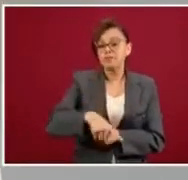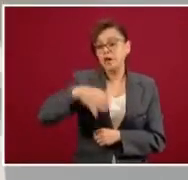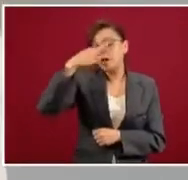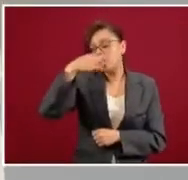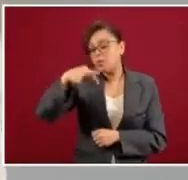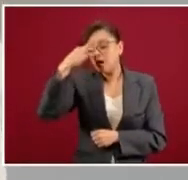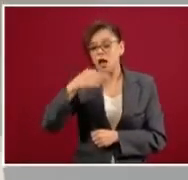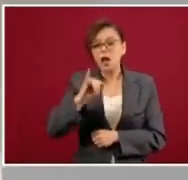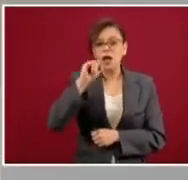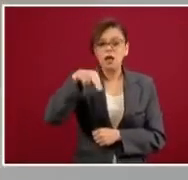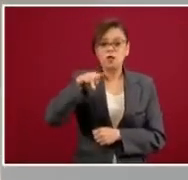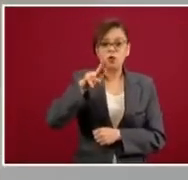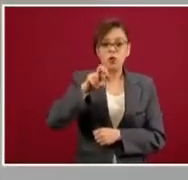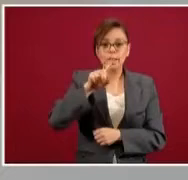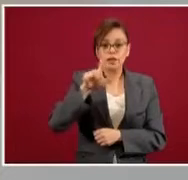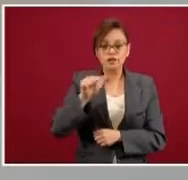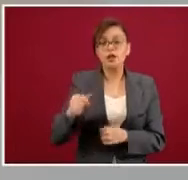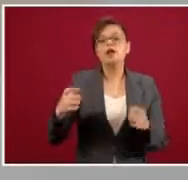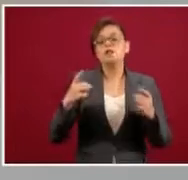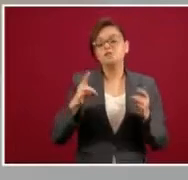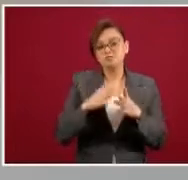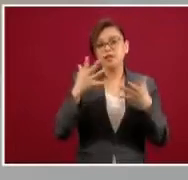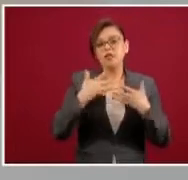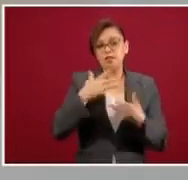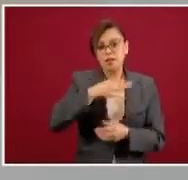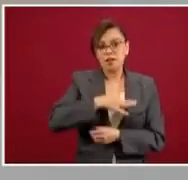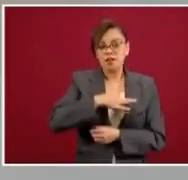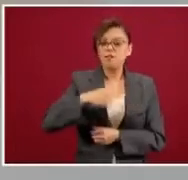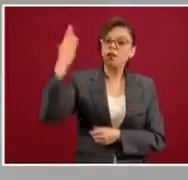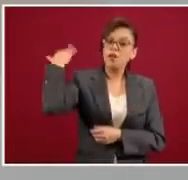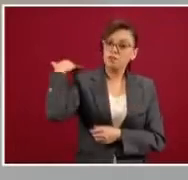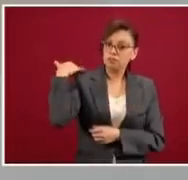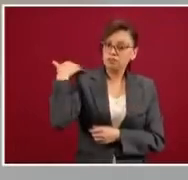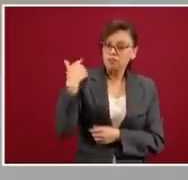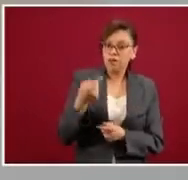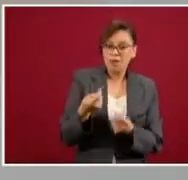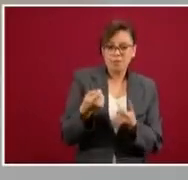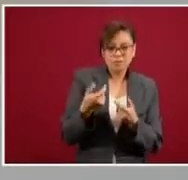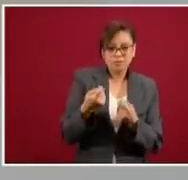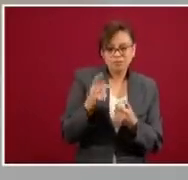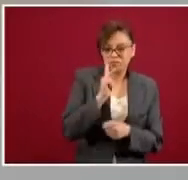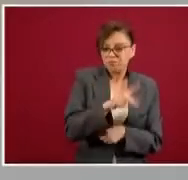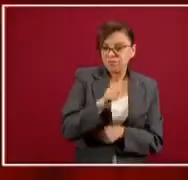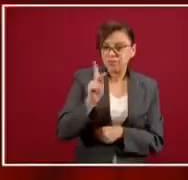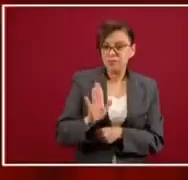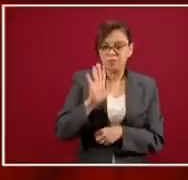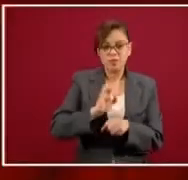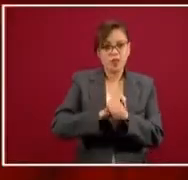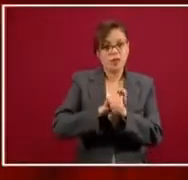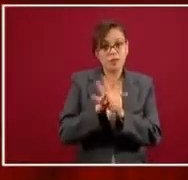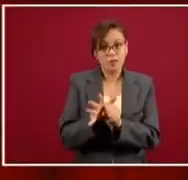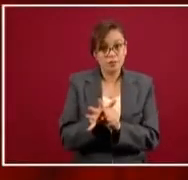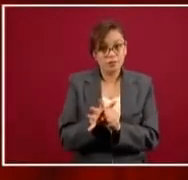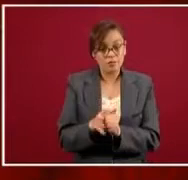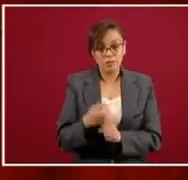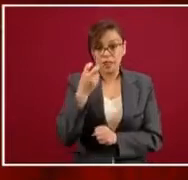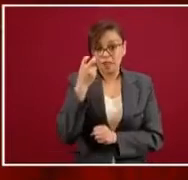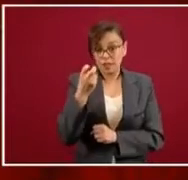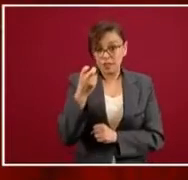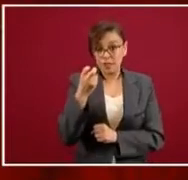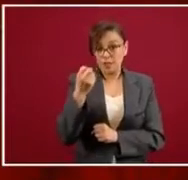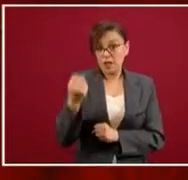clínico con una afección pulmonar muy semejante a coronavirus. Entonces, en este momento son las dos